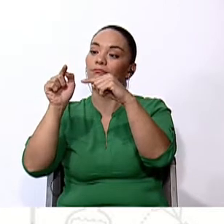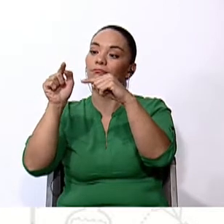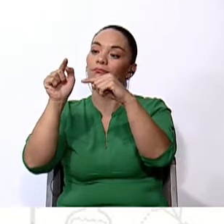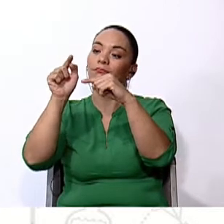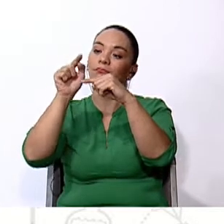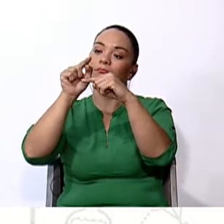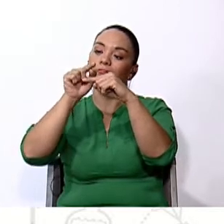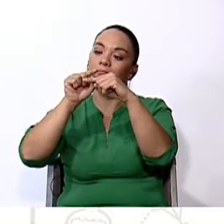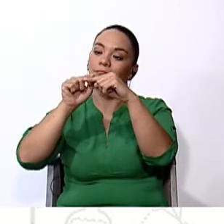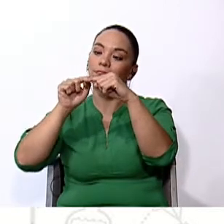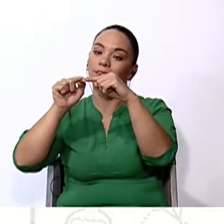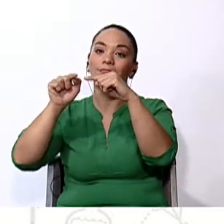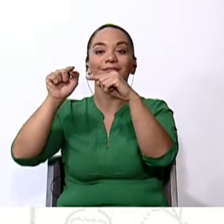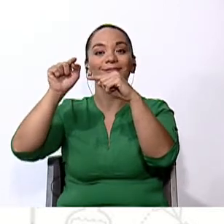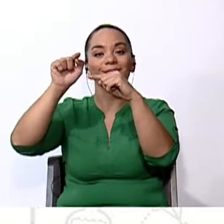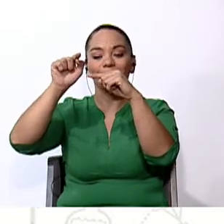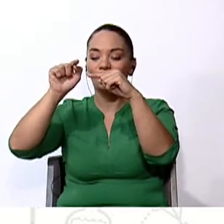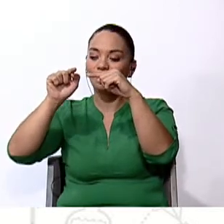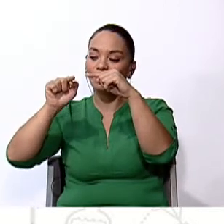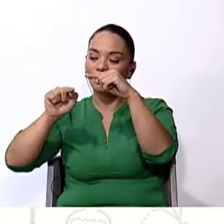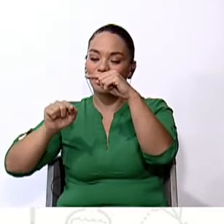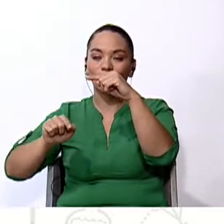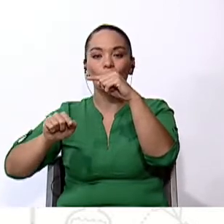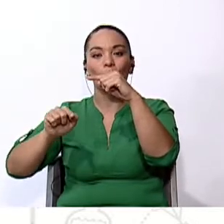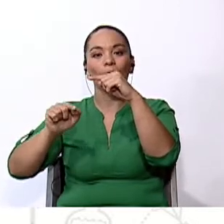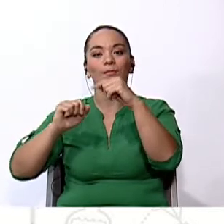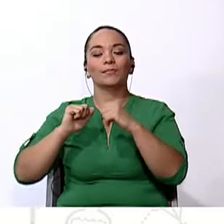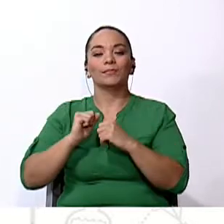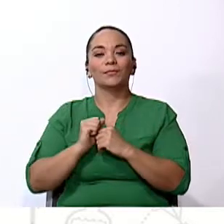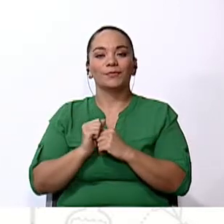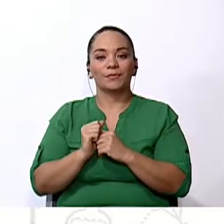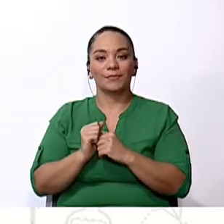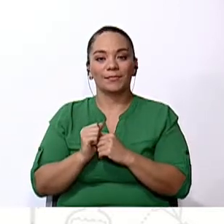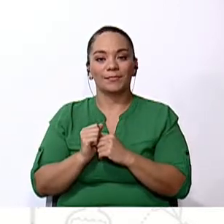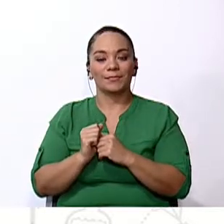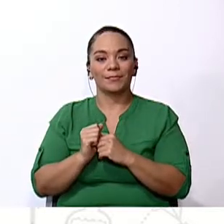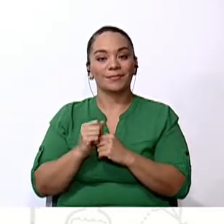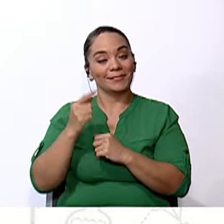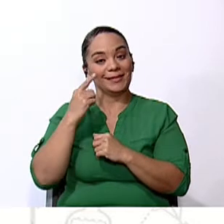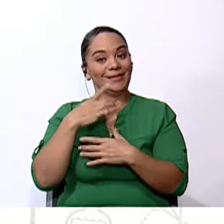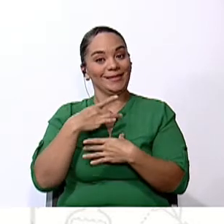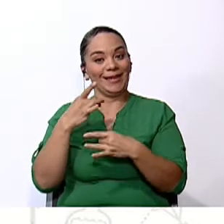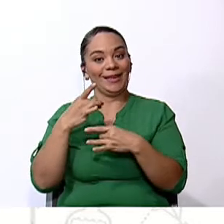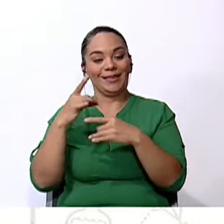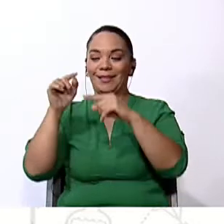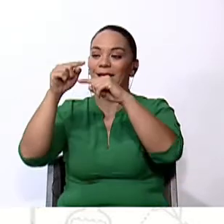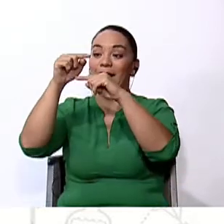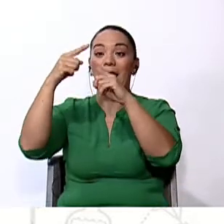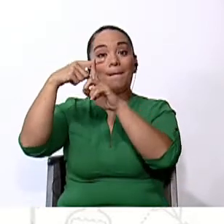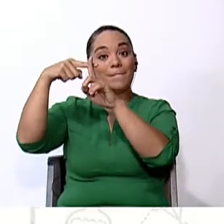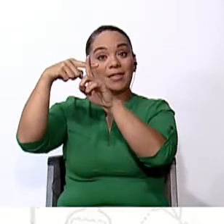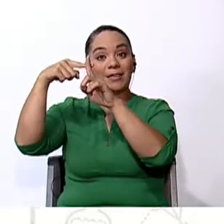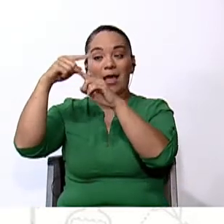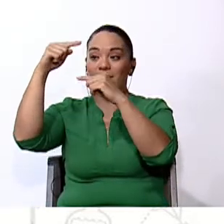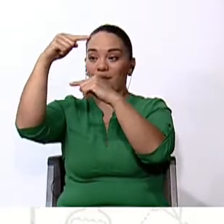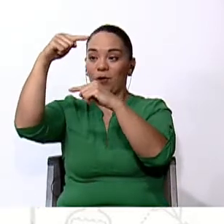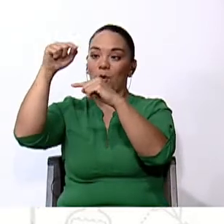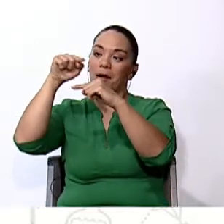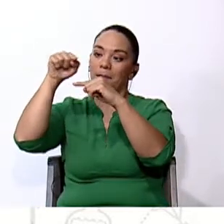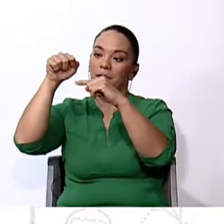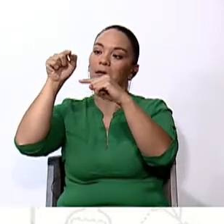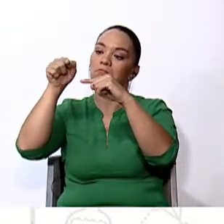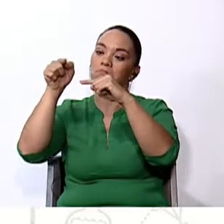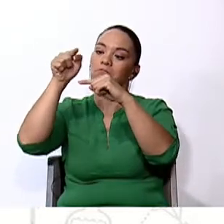la mitad del renglón hacia abajo. Luego, una línea recta de arriba hacia